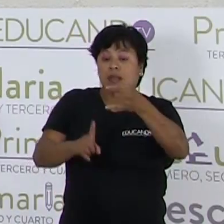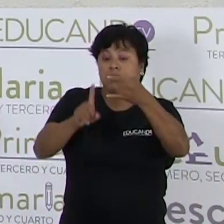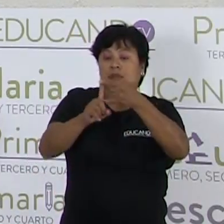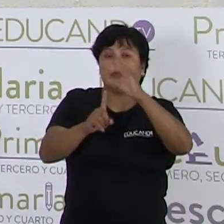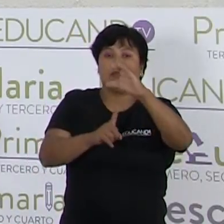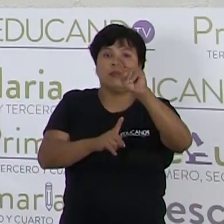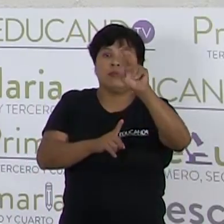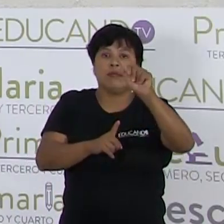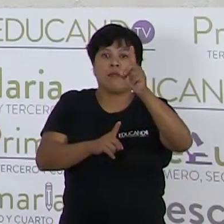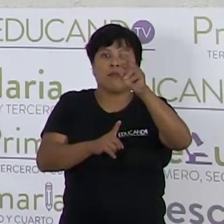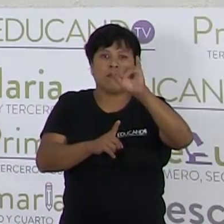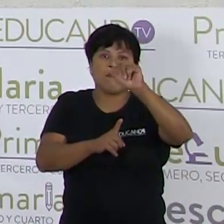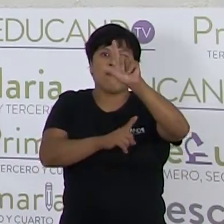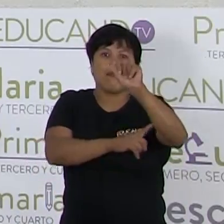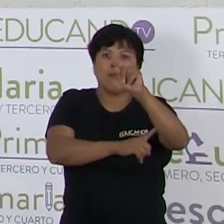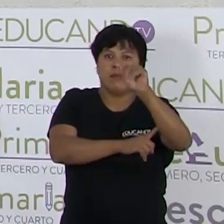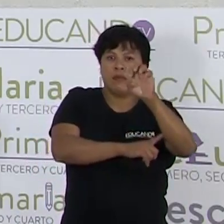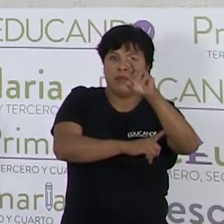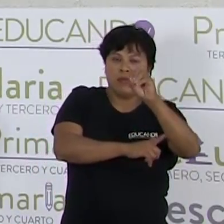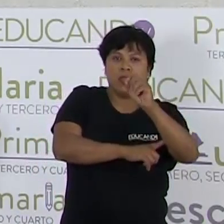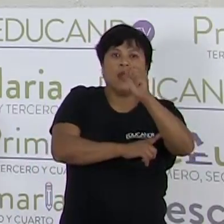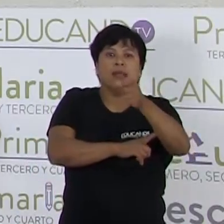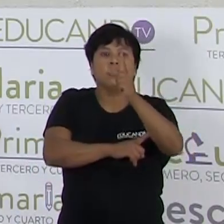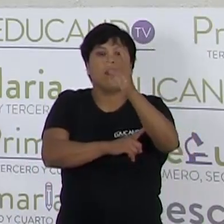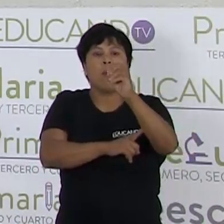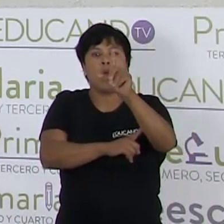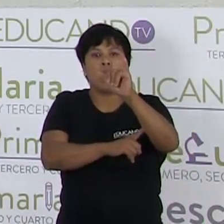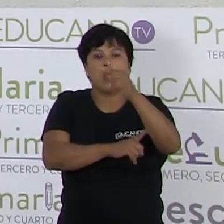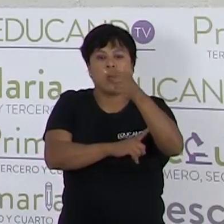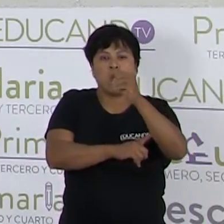cuadrilátero es un polígono,